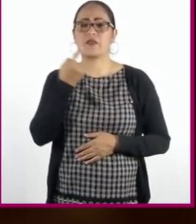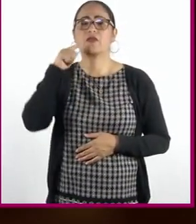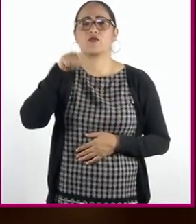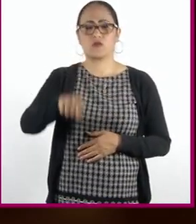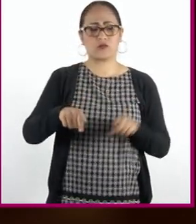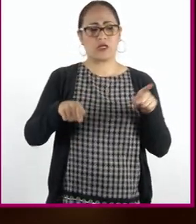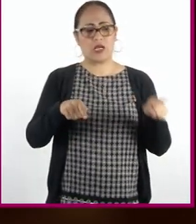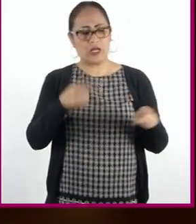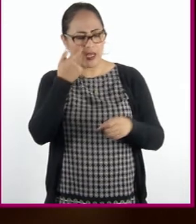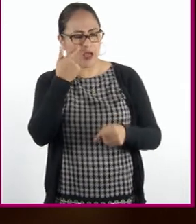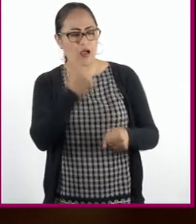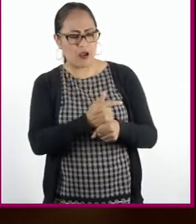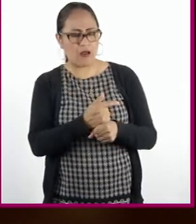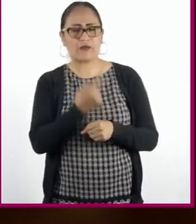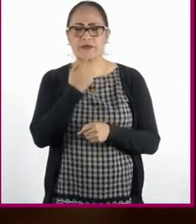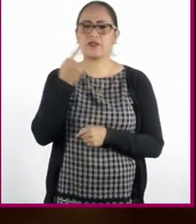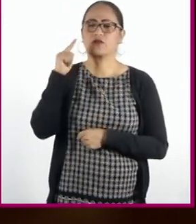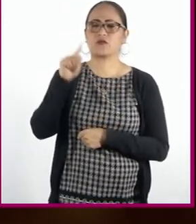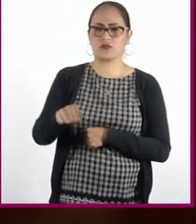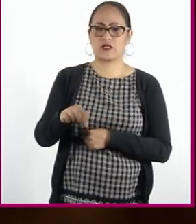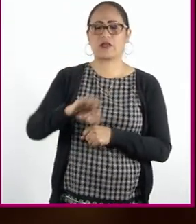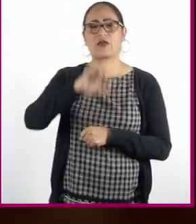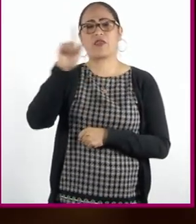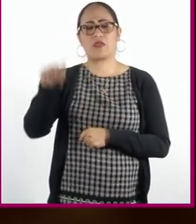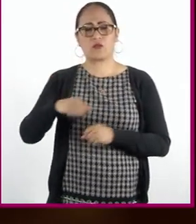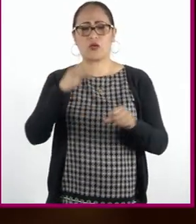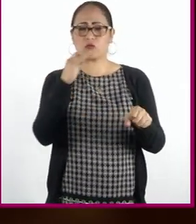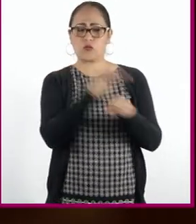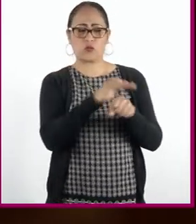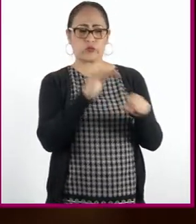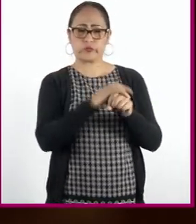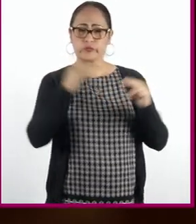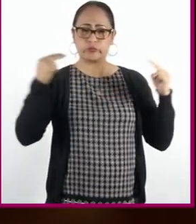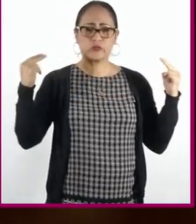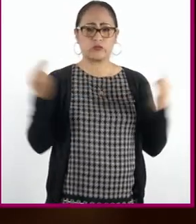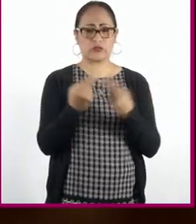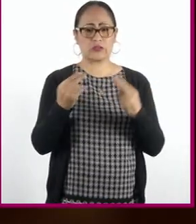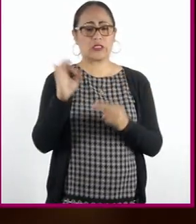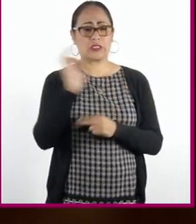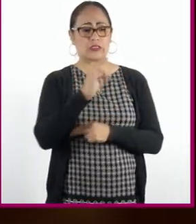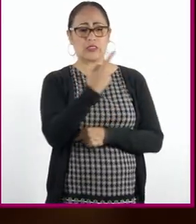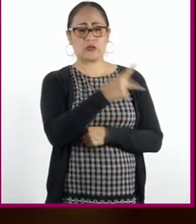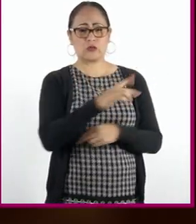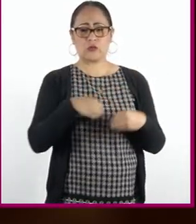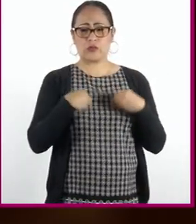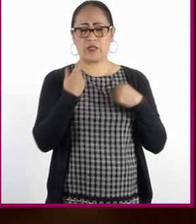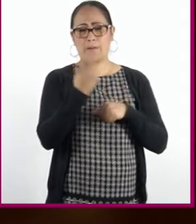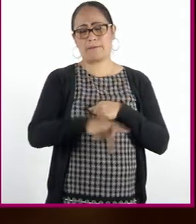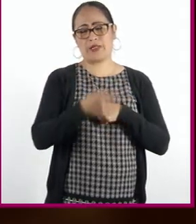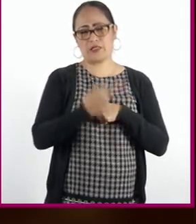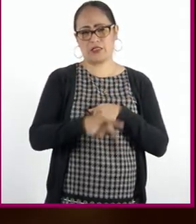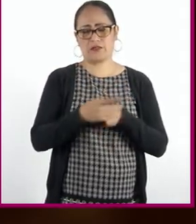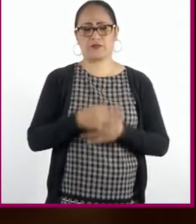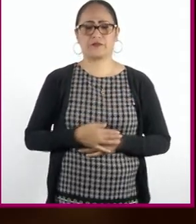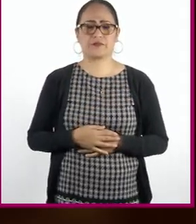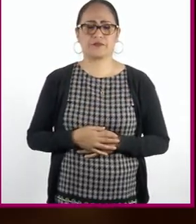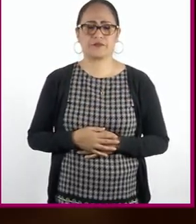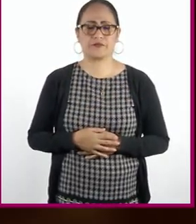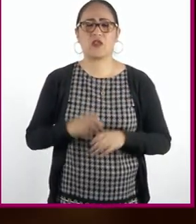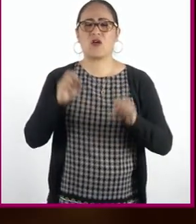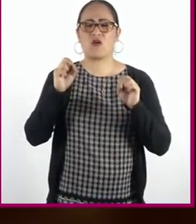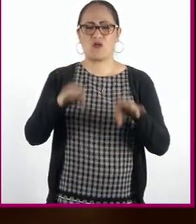niños y adolescentes y solicitar medidas urgentes de protección en caso de que peligre la vida del menor. Las Procuradurías